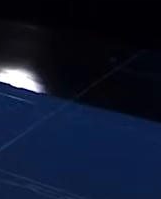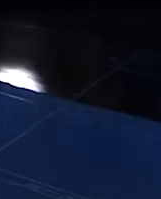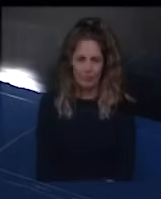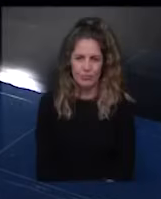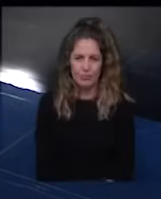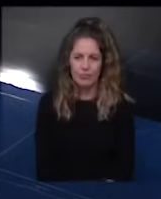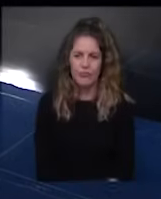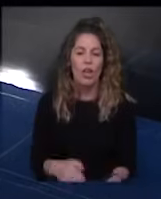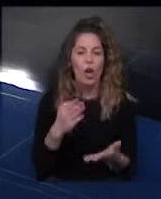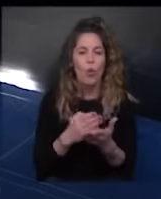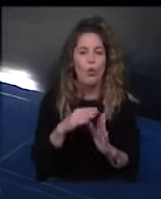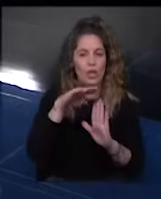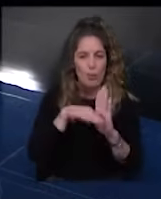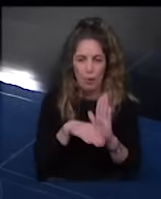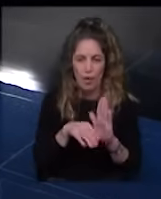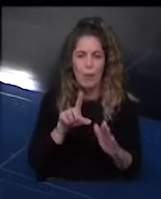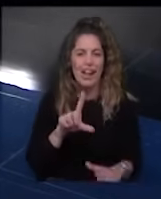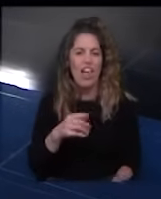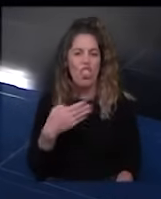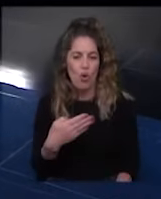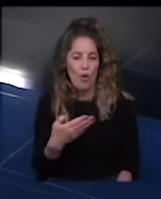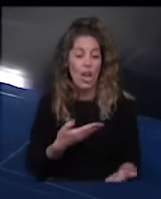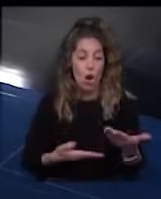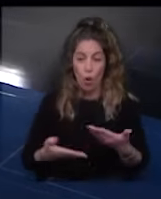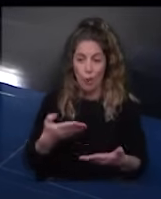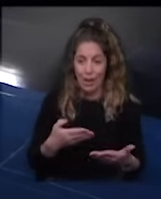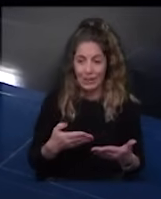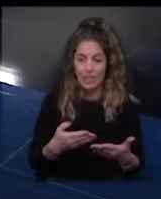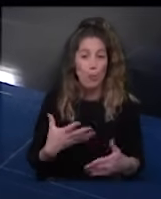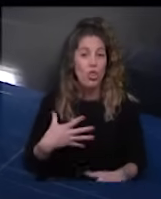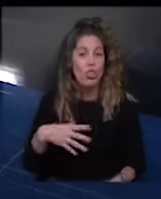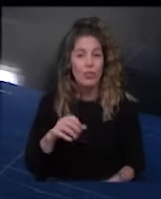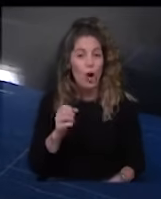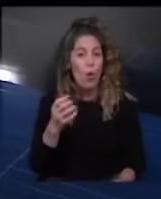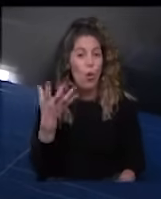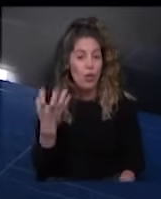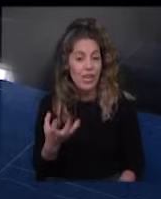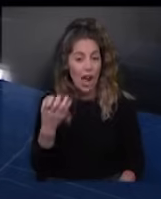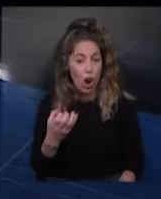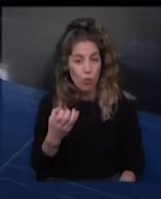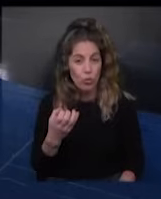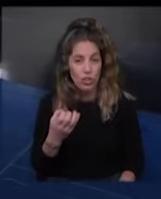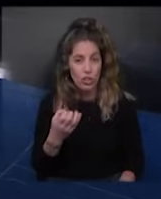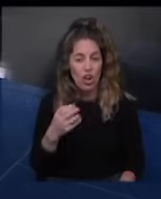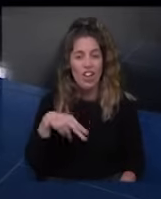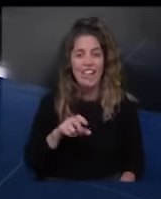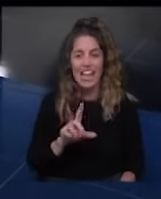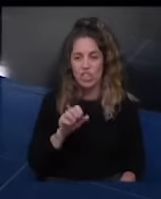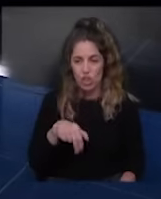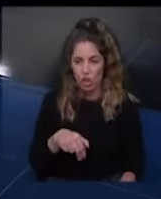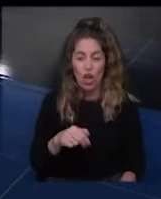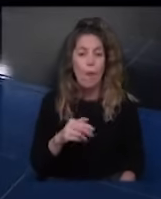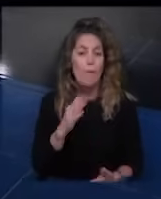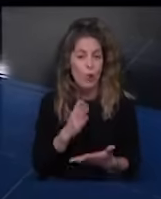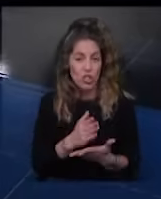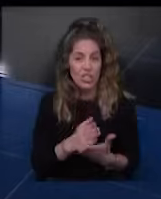en el último programa de lado B compartíamos una hgo un audio inédito de Nelson bardeo procesado